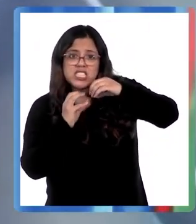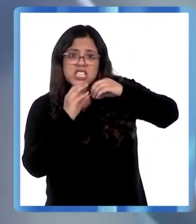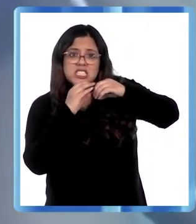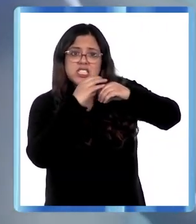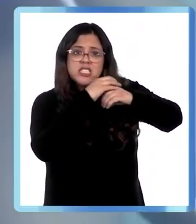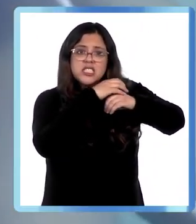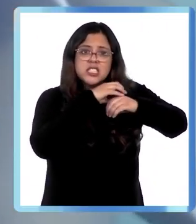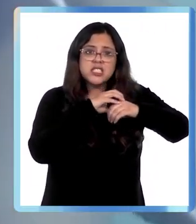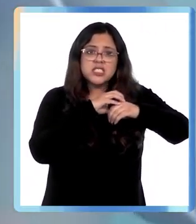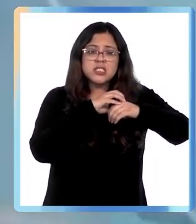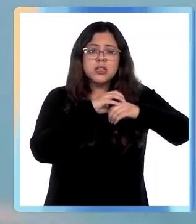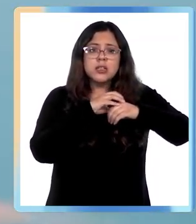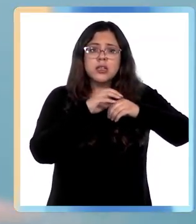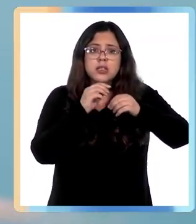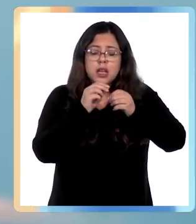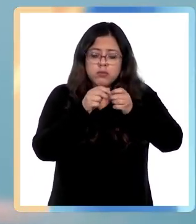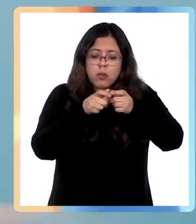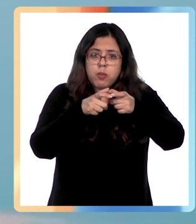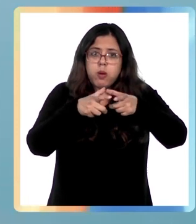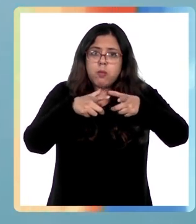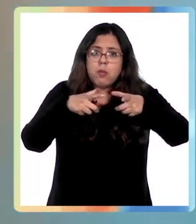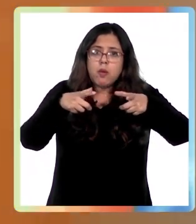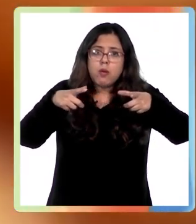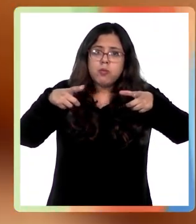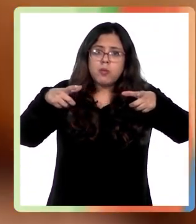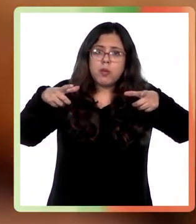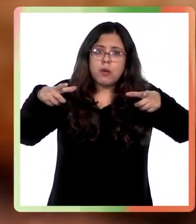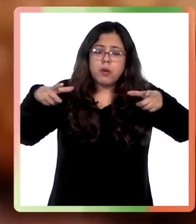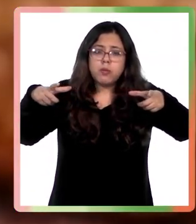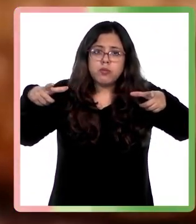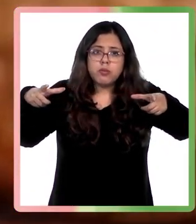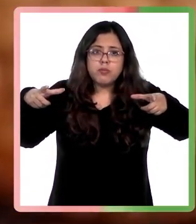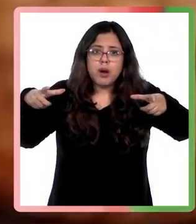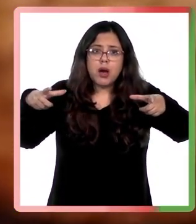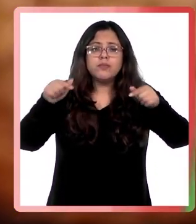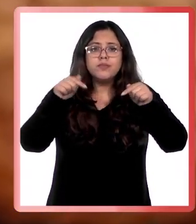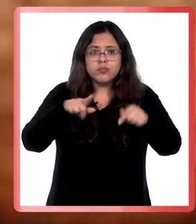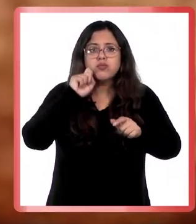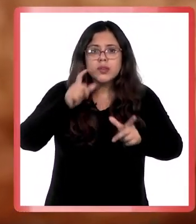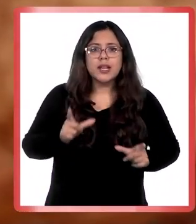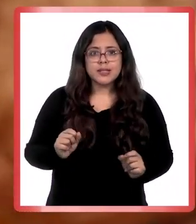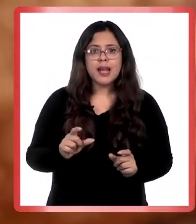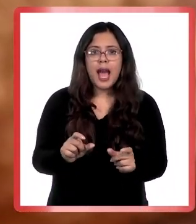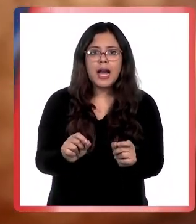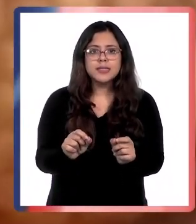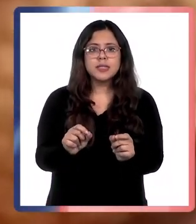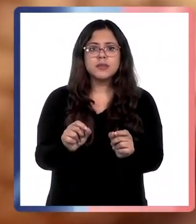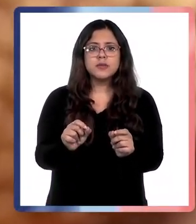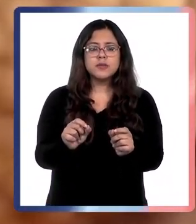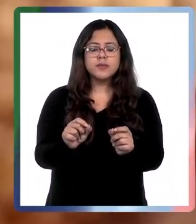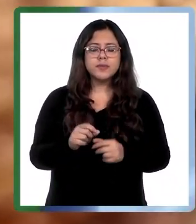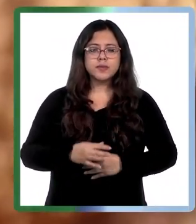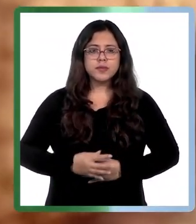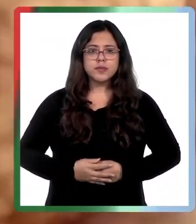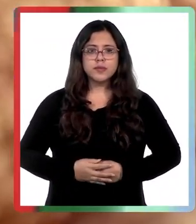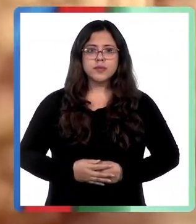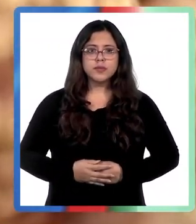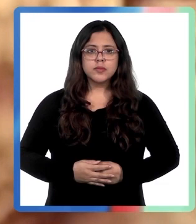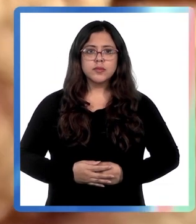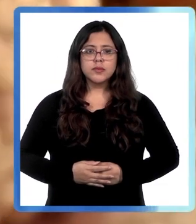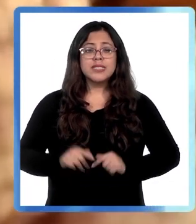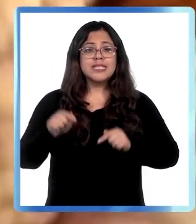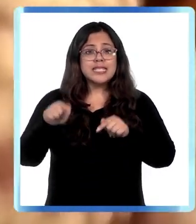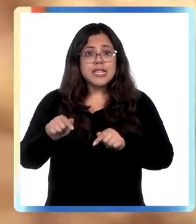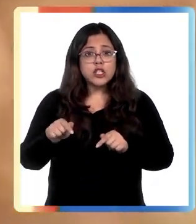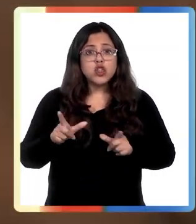son inmortales, en el fondo crecen, crecen y no se detienen, hablamos de un cáncer, ¿ya? De un cáncer de próstata.